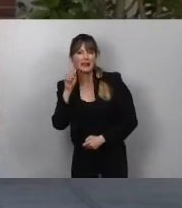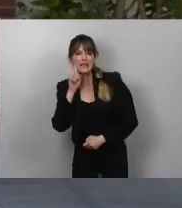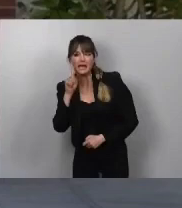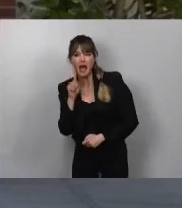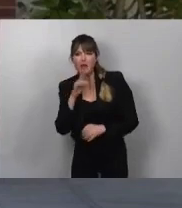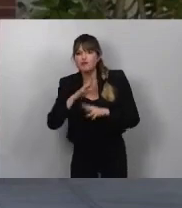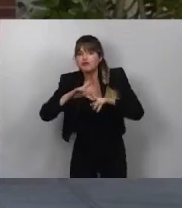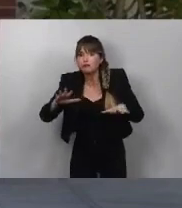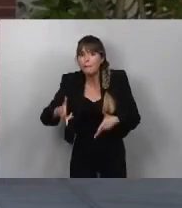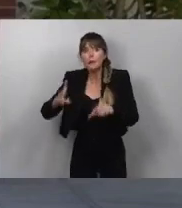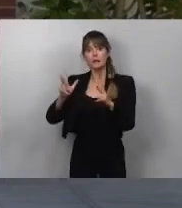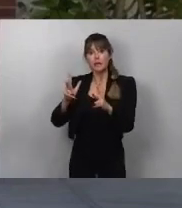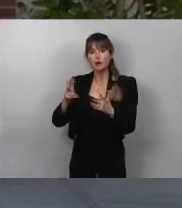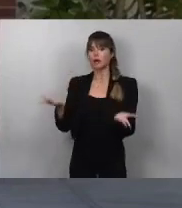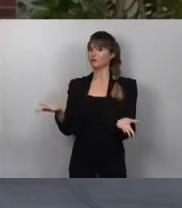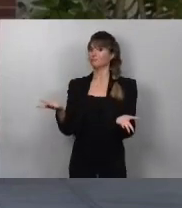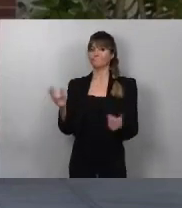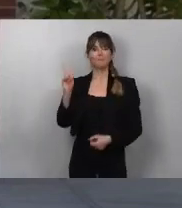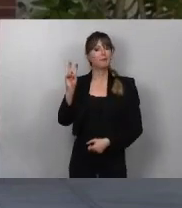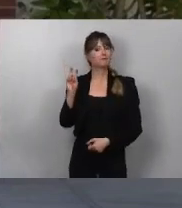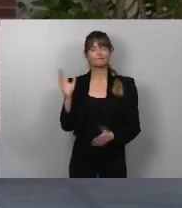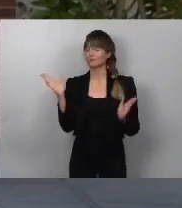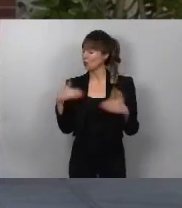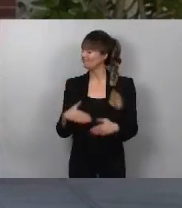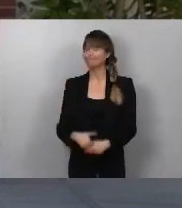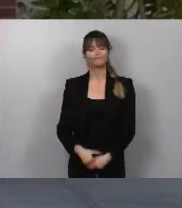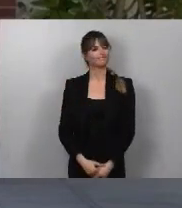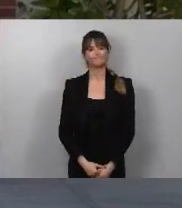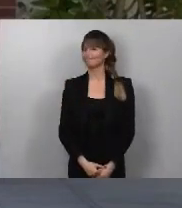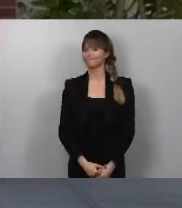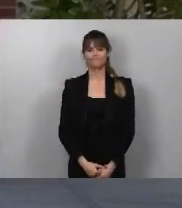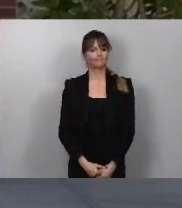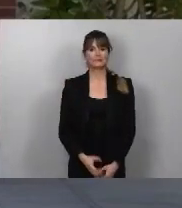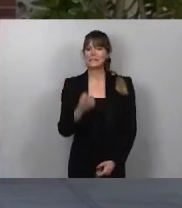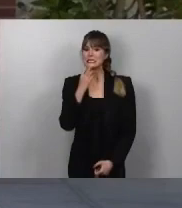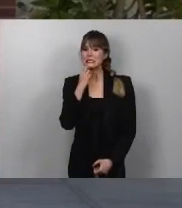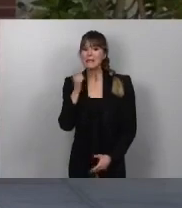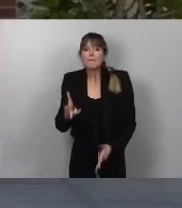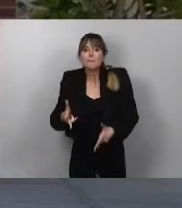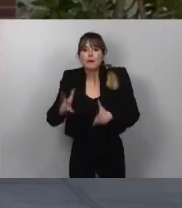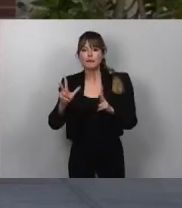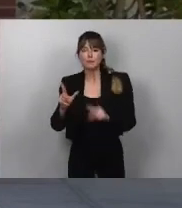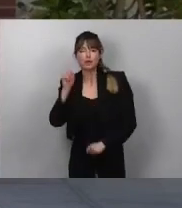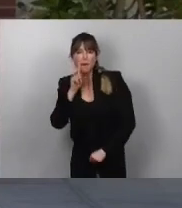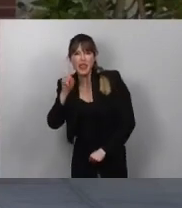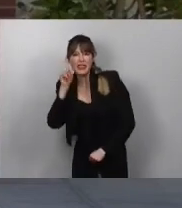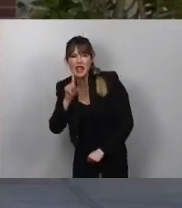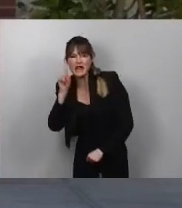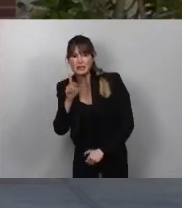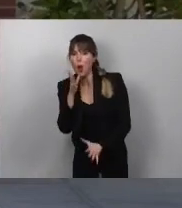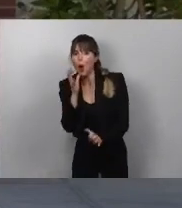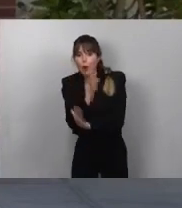personas Entonces no merece la pena si permitimos que las mentiras más groseras